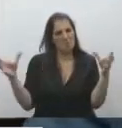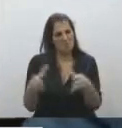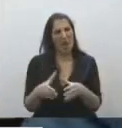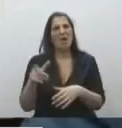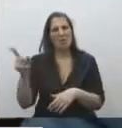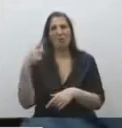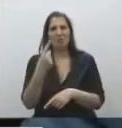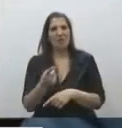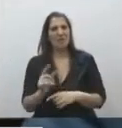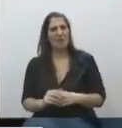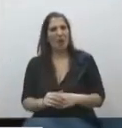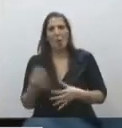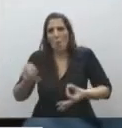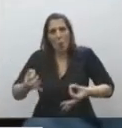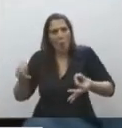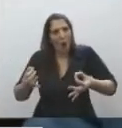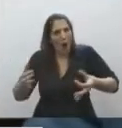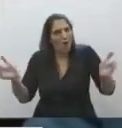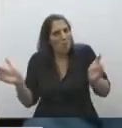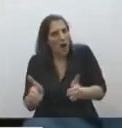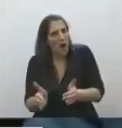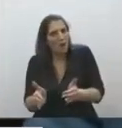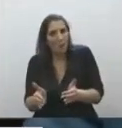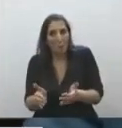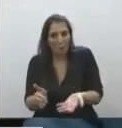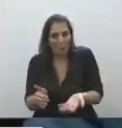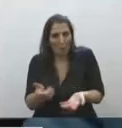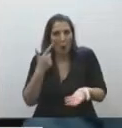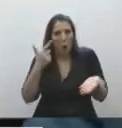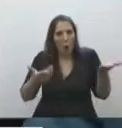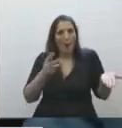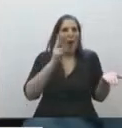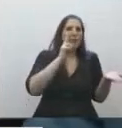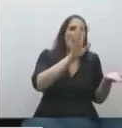es resolver, está la baña ahora que también se está